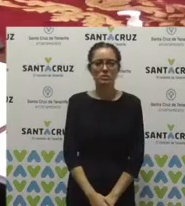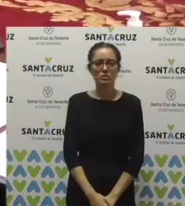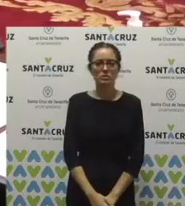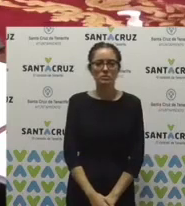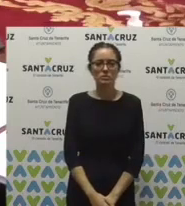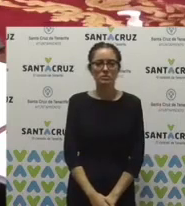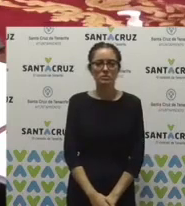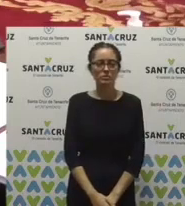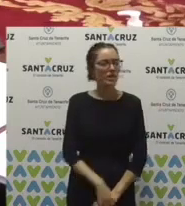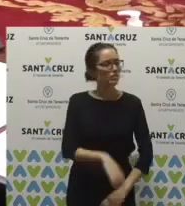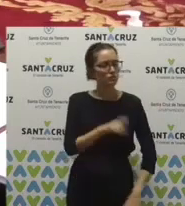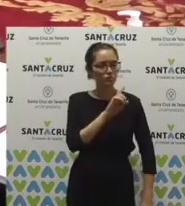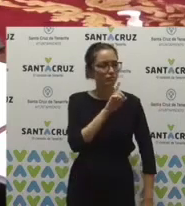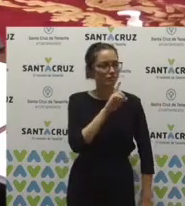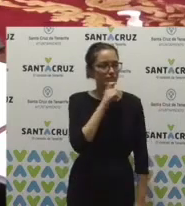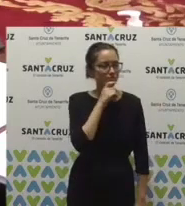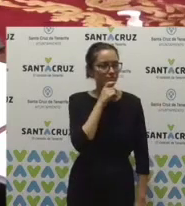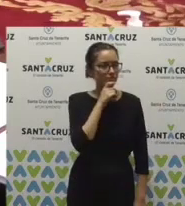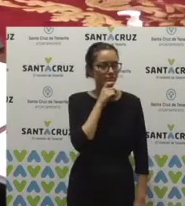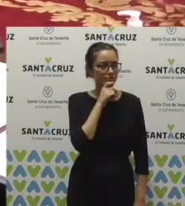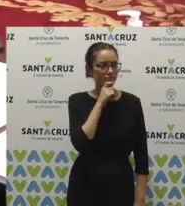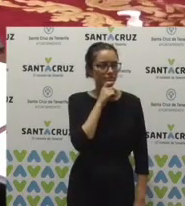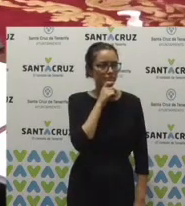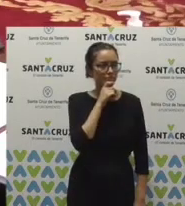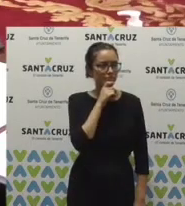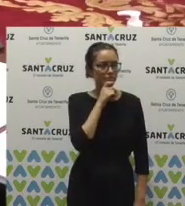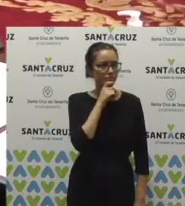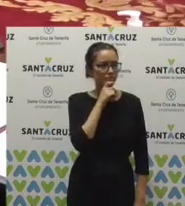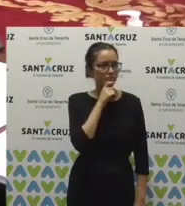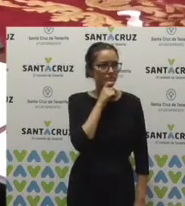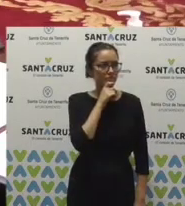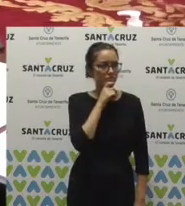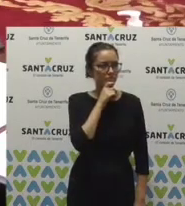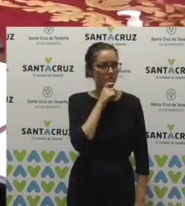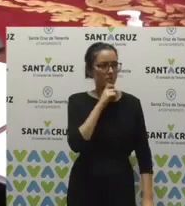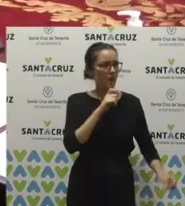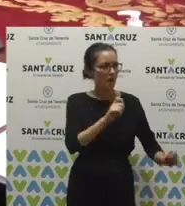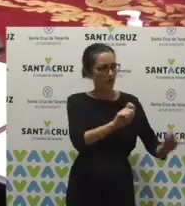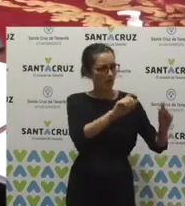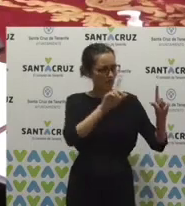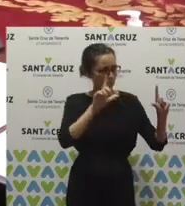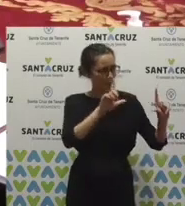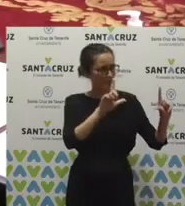pero no se debería abrir la pantalla esa